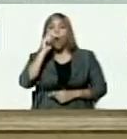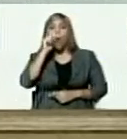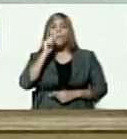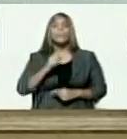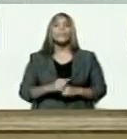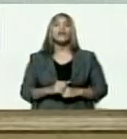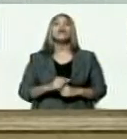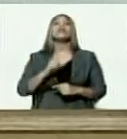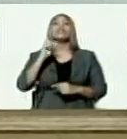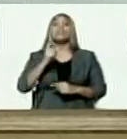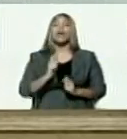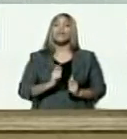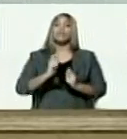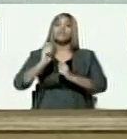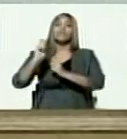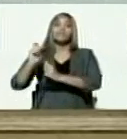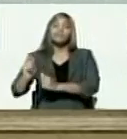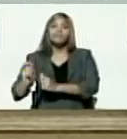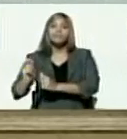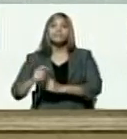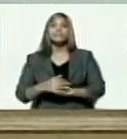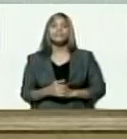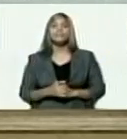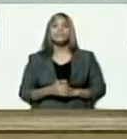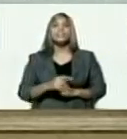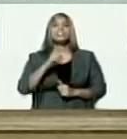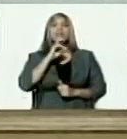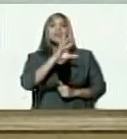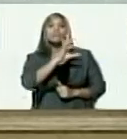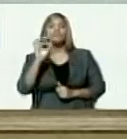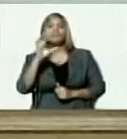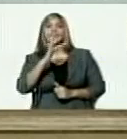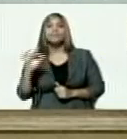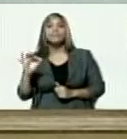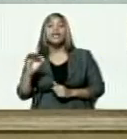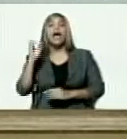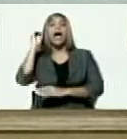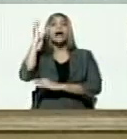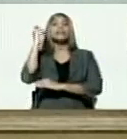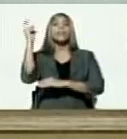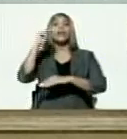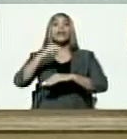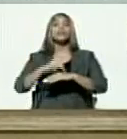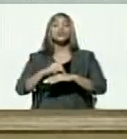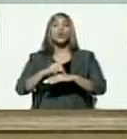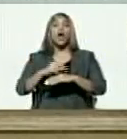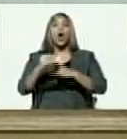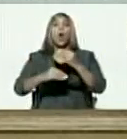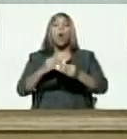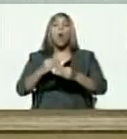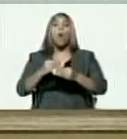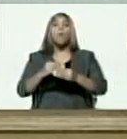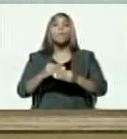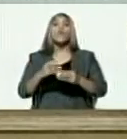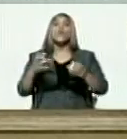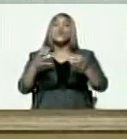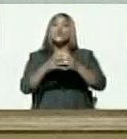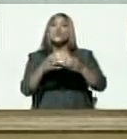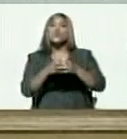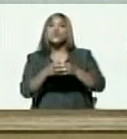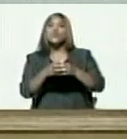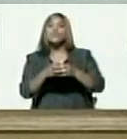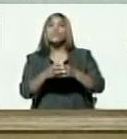serán designados o designadas por la Asamblea Nacional con el voto de las dos terceras partes de